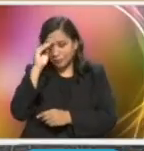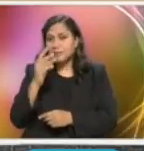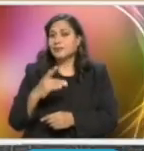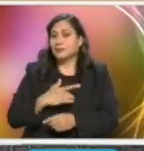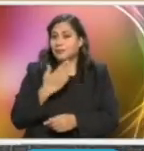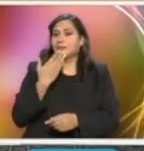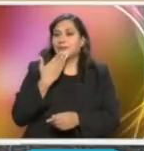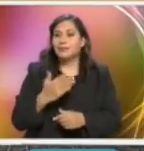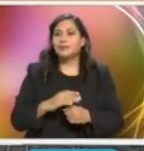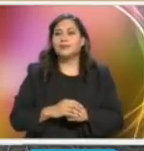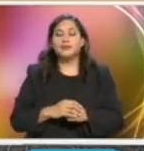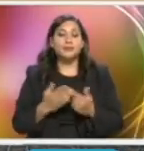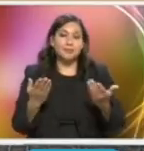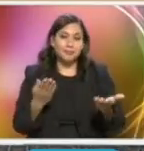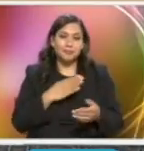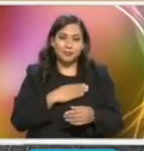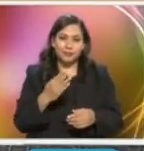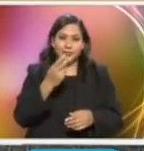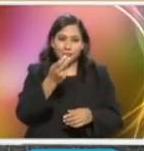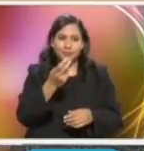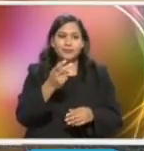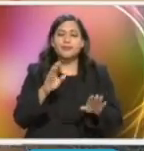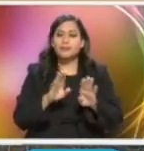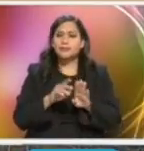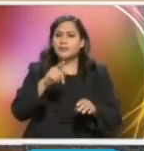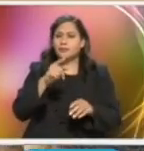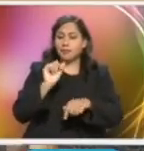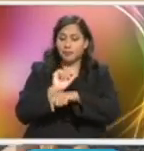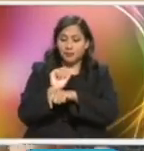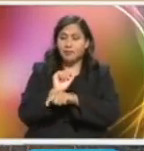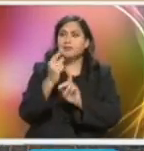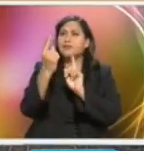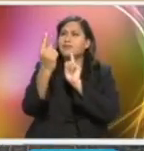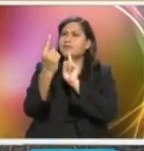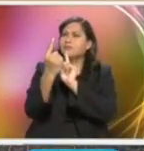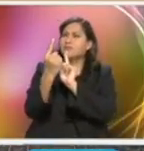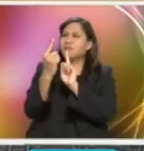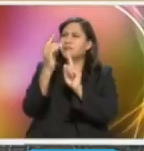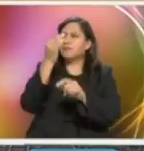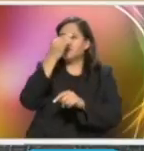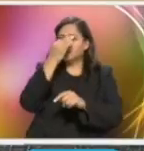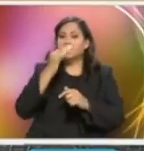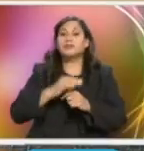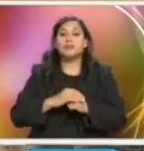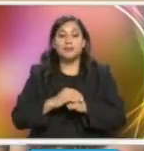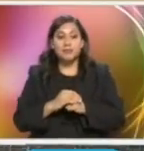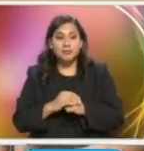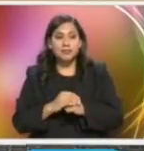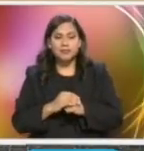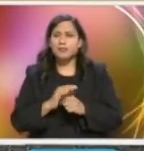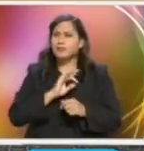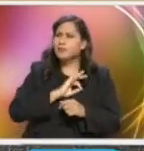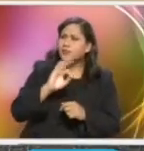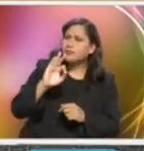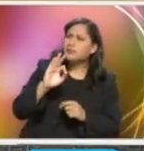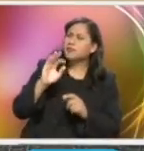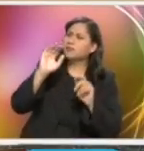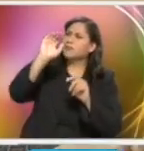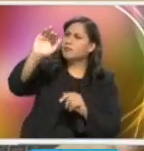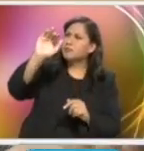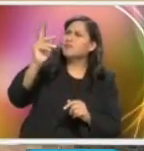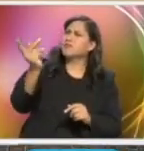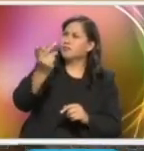súper bien. Y bueno, esta parte en donde tienes al actor tan cerca que también pues de pronto puedes tener la retroalimentación directa,